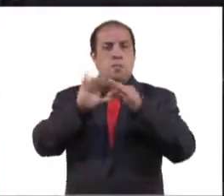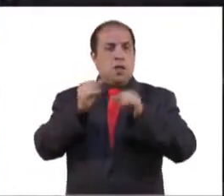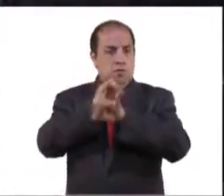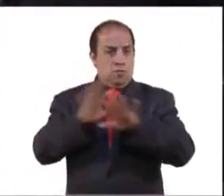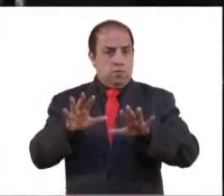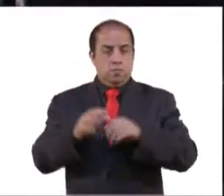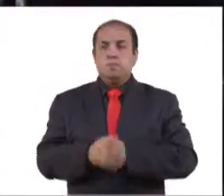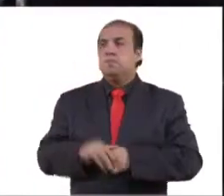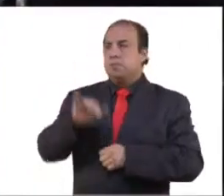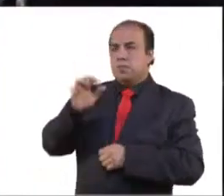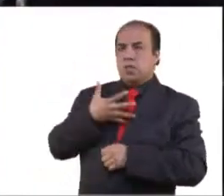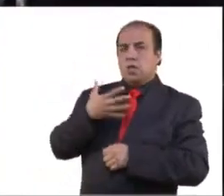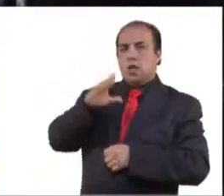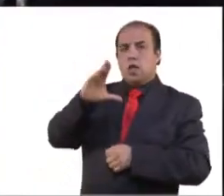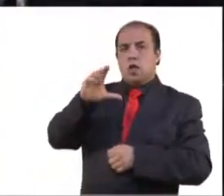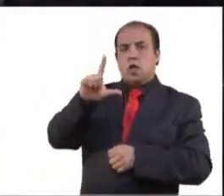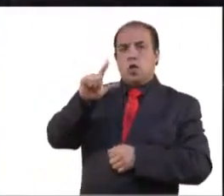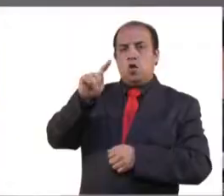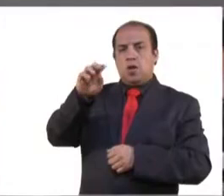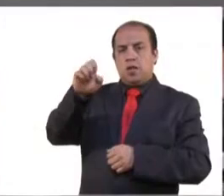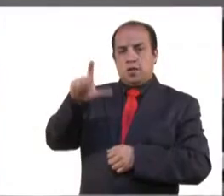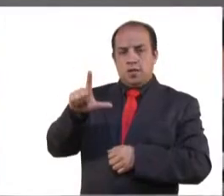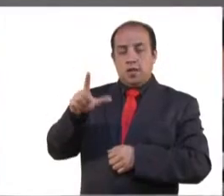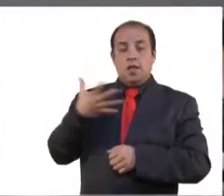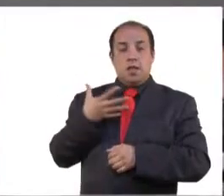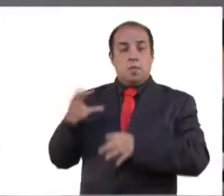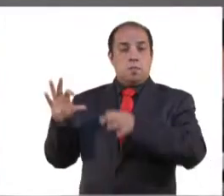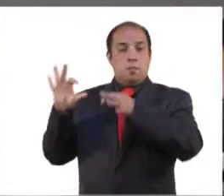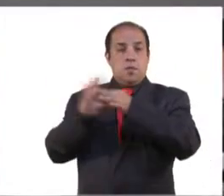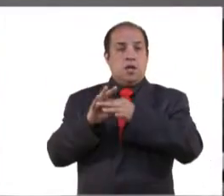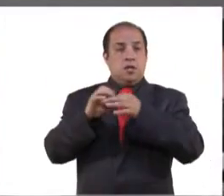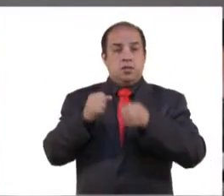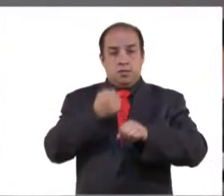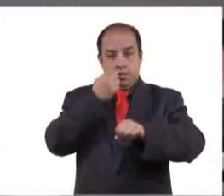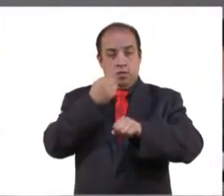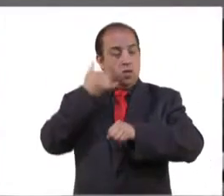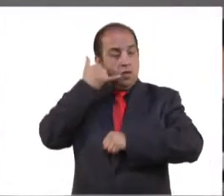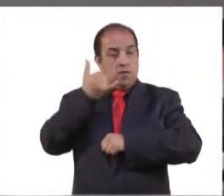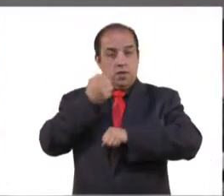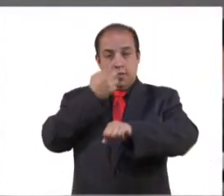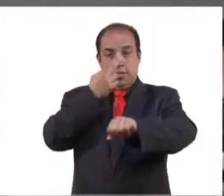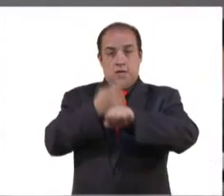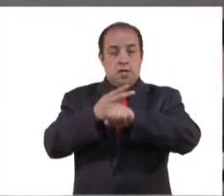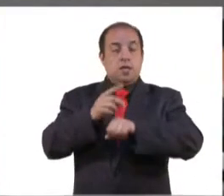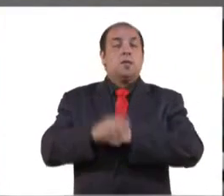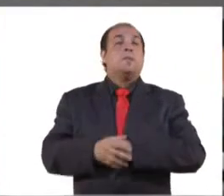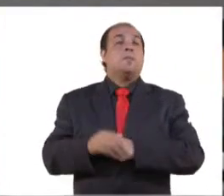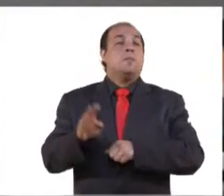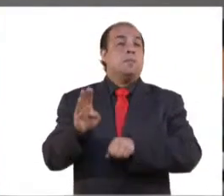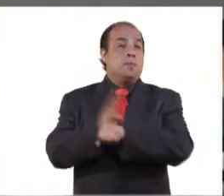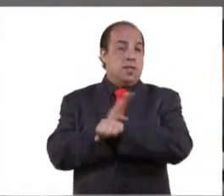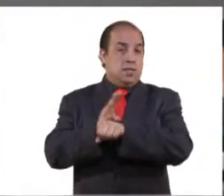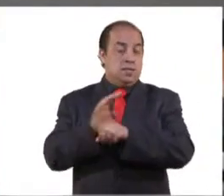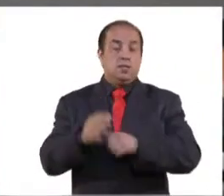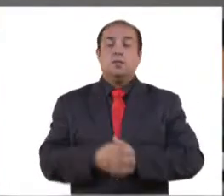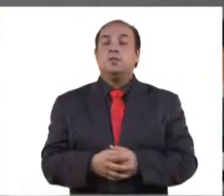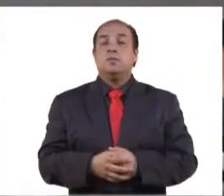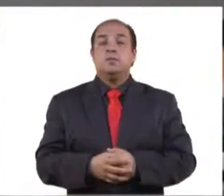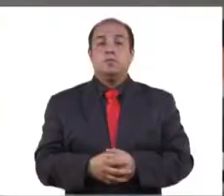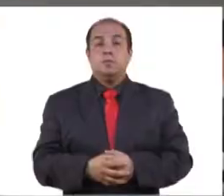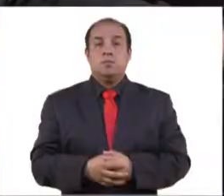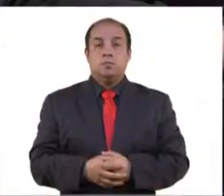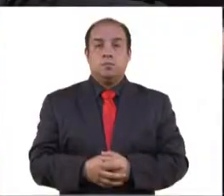Sí, está Locatel, que está vinculado con los teléfonos de la Secretaría del Bienestar. Y para ir